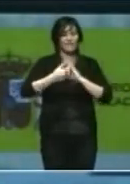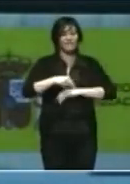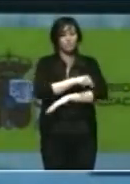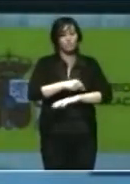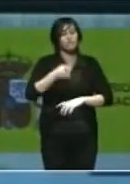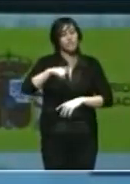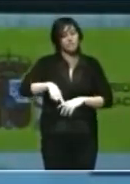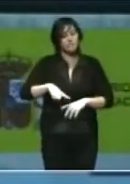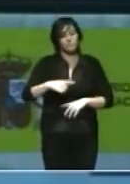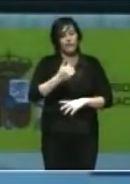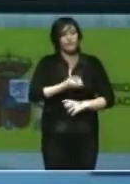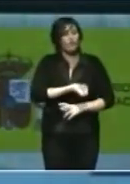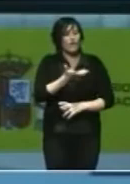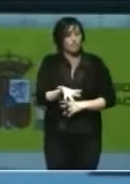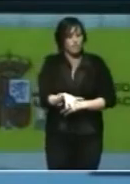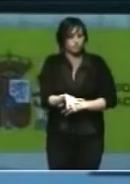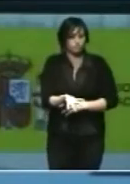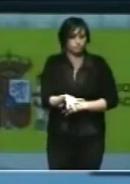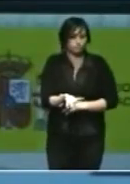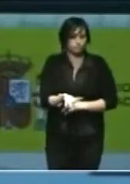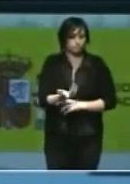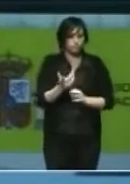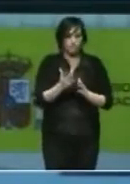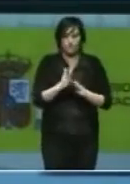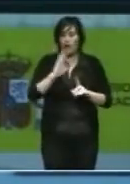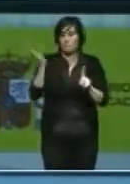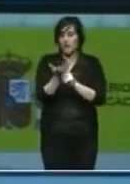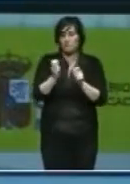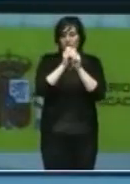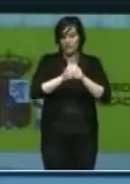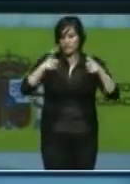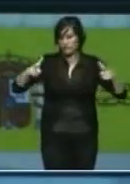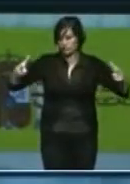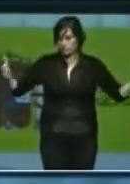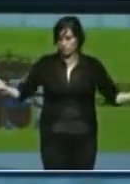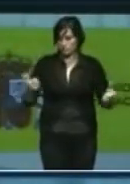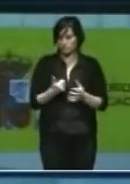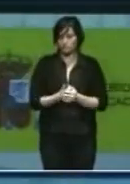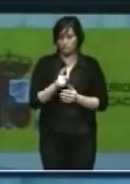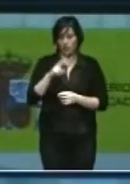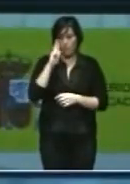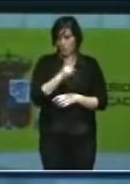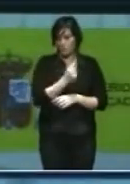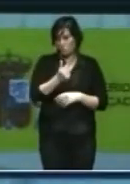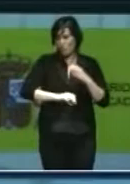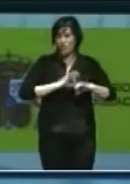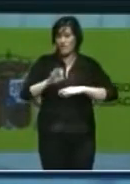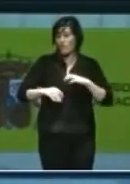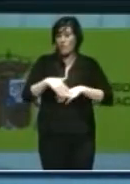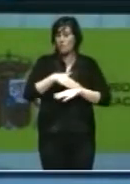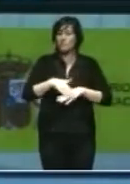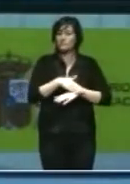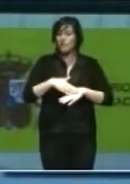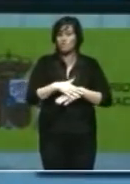digamos, también que tiene esa vocación, digamos, extensiva y expandible. Un poco, ya veis, ¿no? Organizada